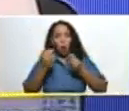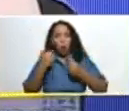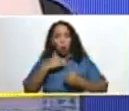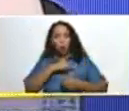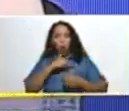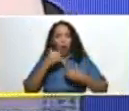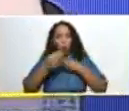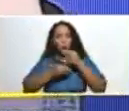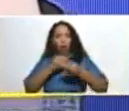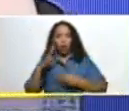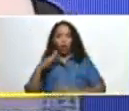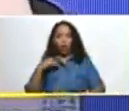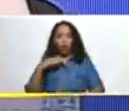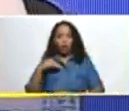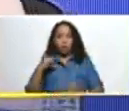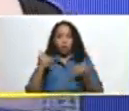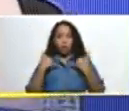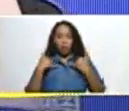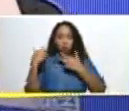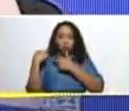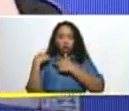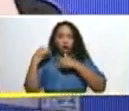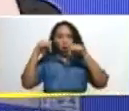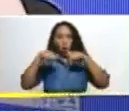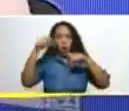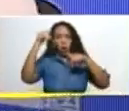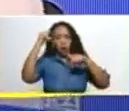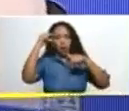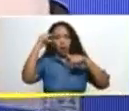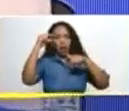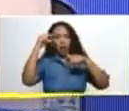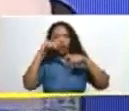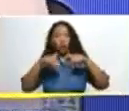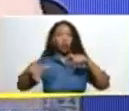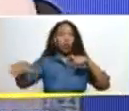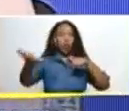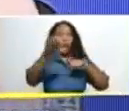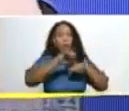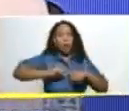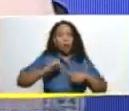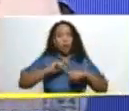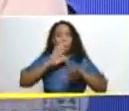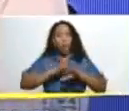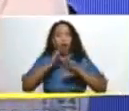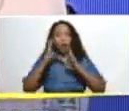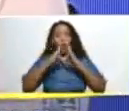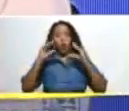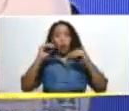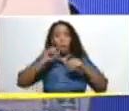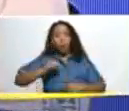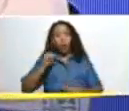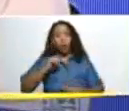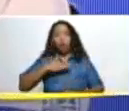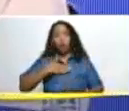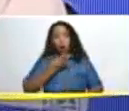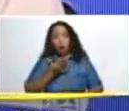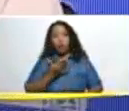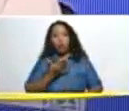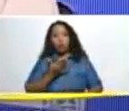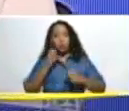del CICPC, pero este es un día que va a ser para todas las policías, porque hoy todas las policías tienen la facultad